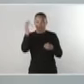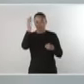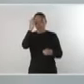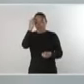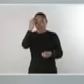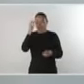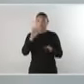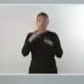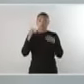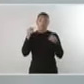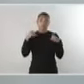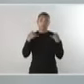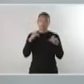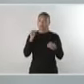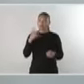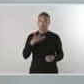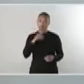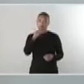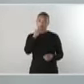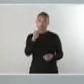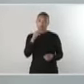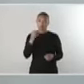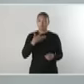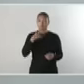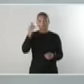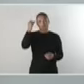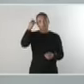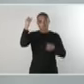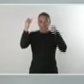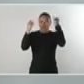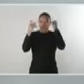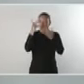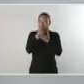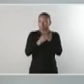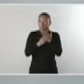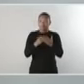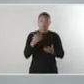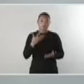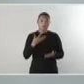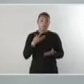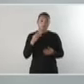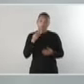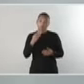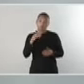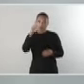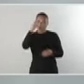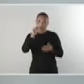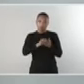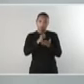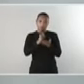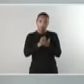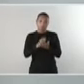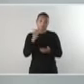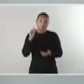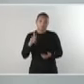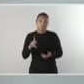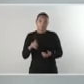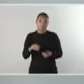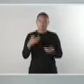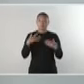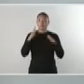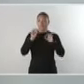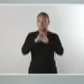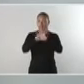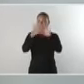estos chavos no traen nada no traen propuestas no traen nada de beneficio para Tamaulipas y bueno quedó